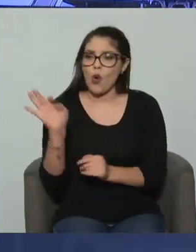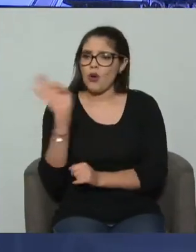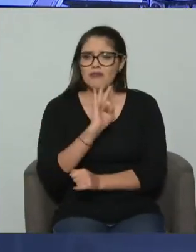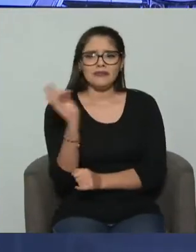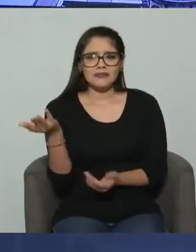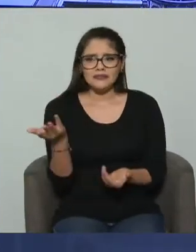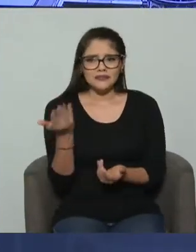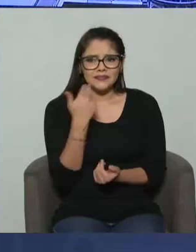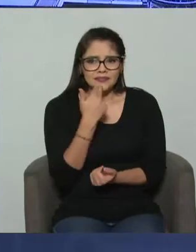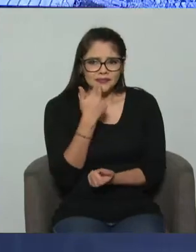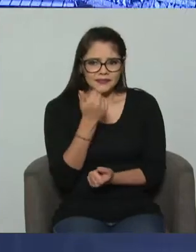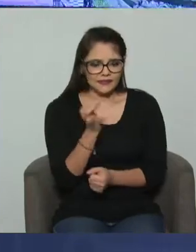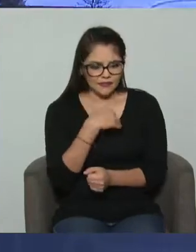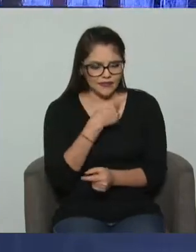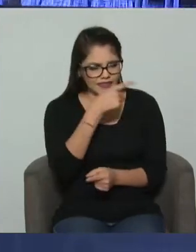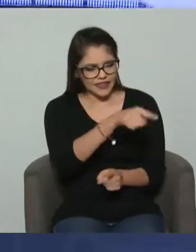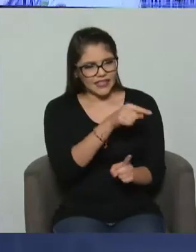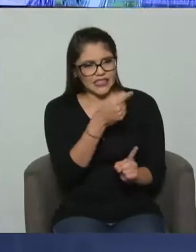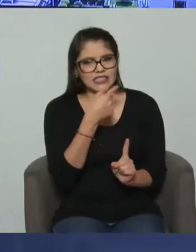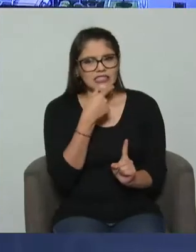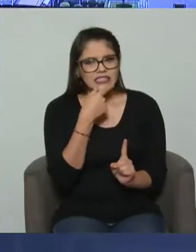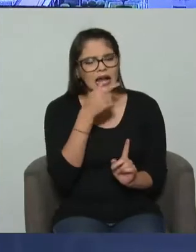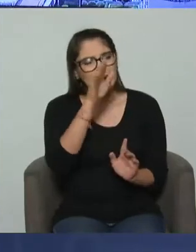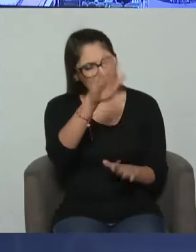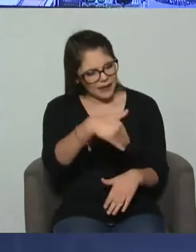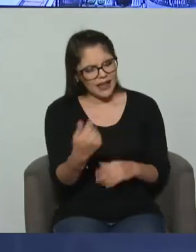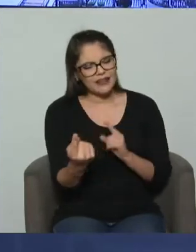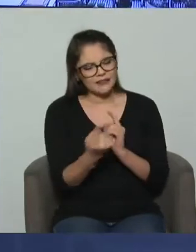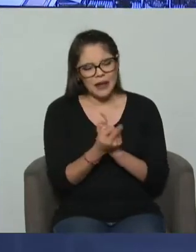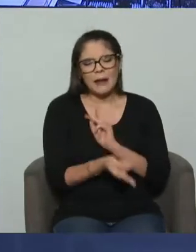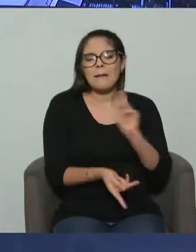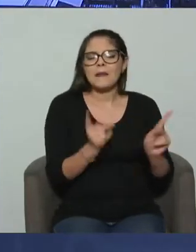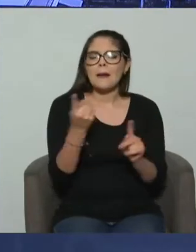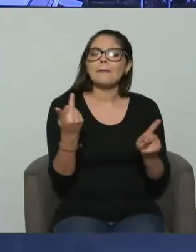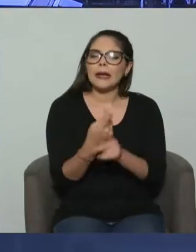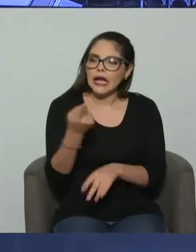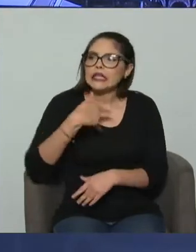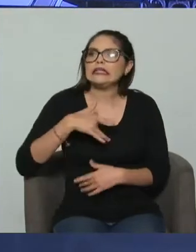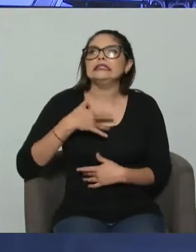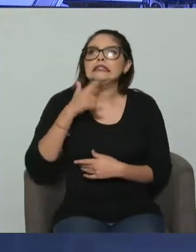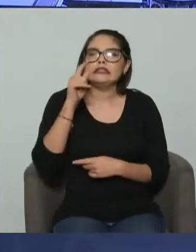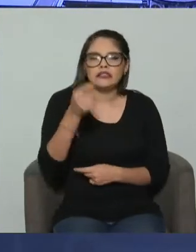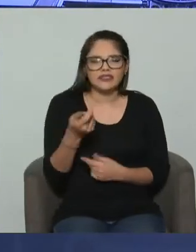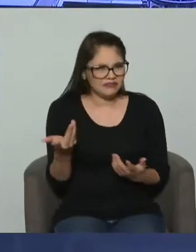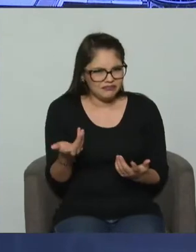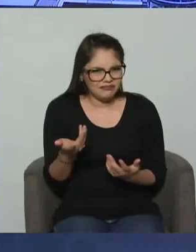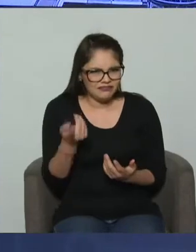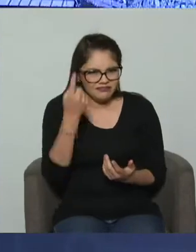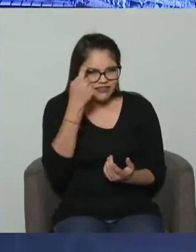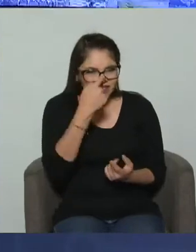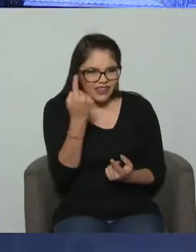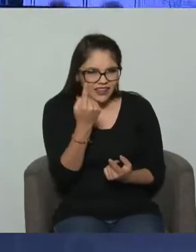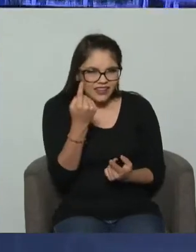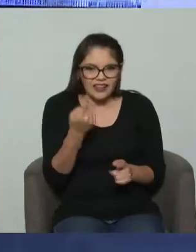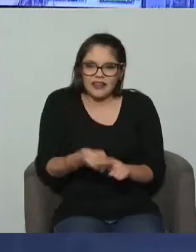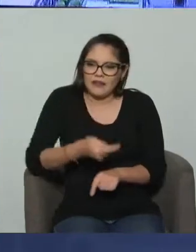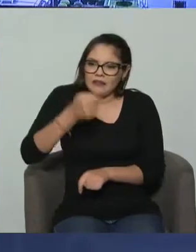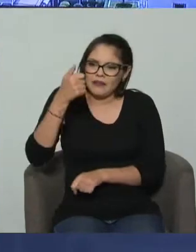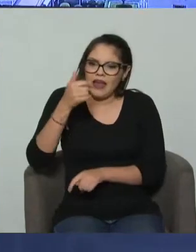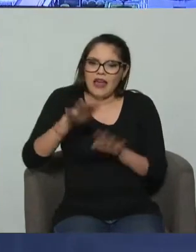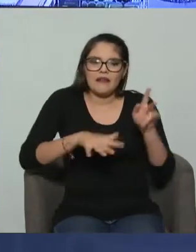este muchachito, ¿sabes qué? Antes le encantaba estar saliendo al jardín, ahora ya no está saliendo. Se nos